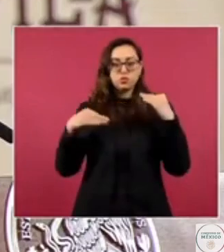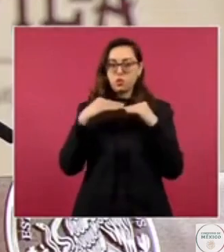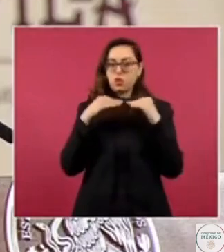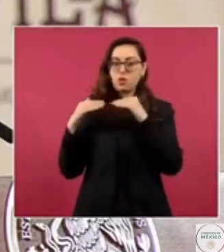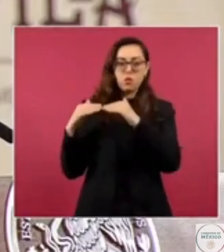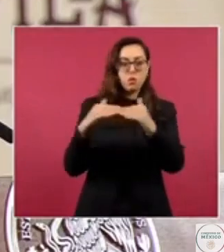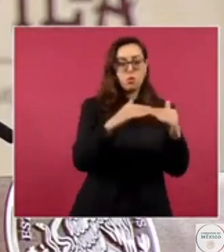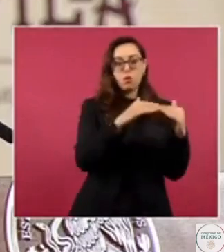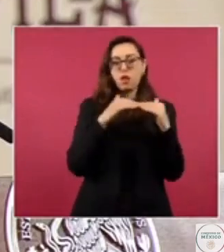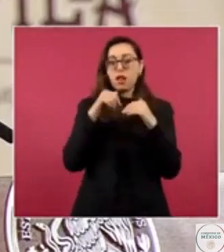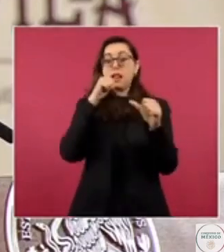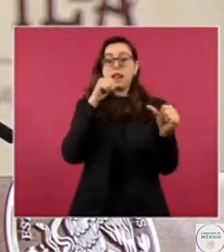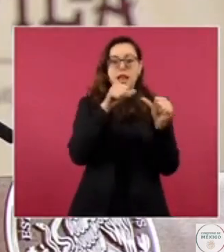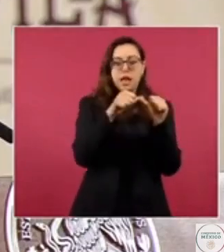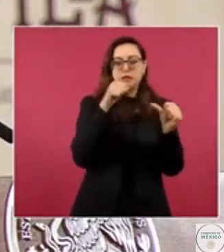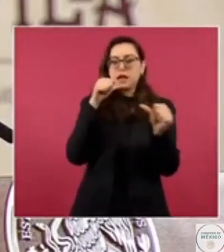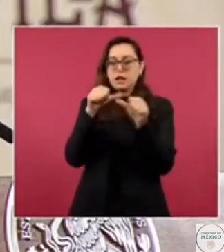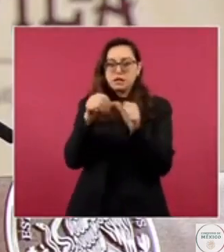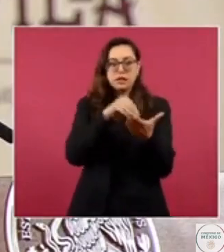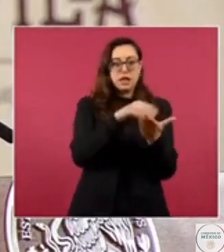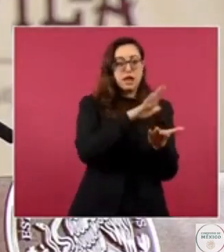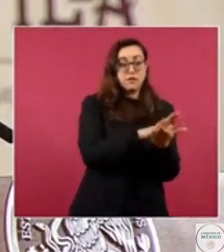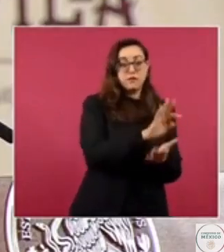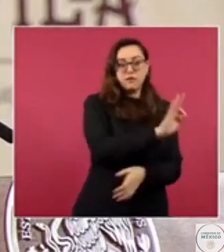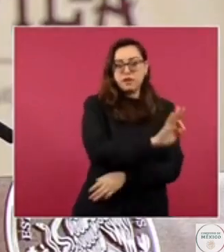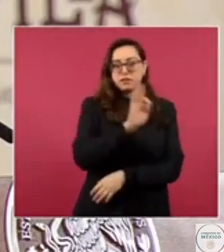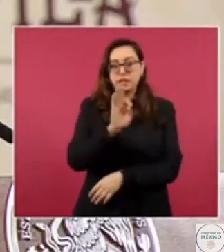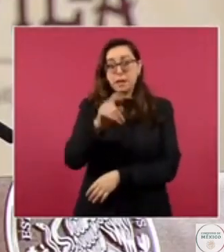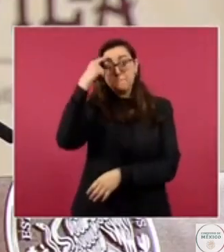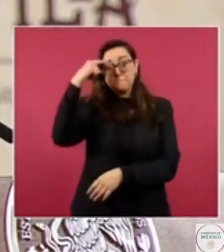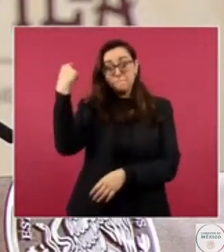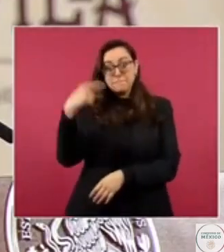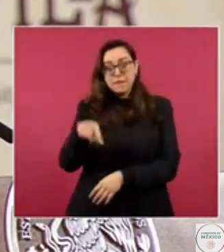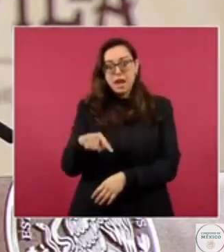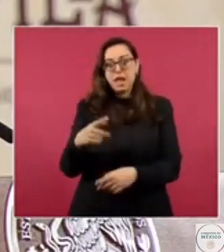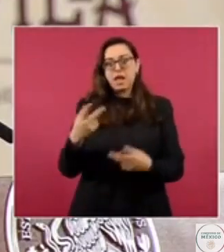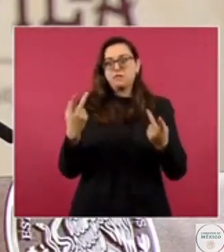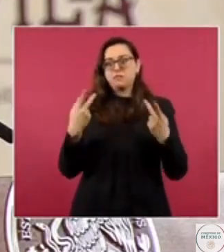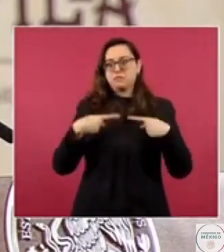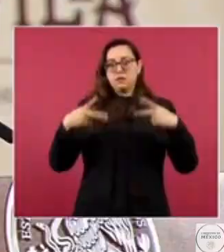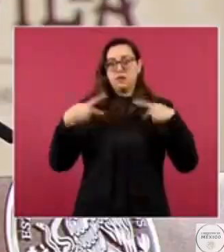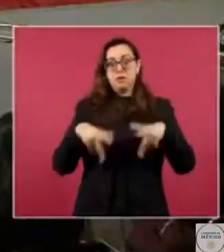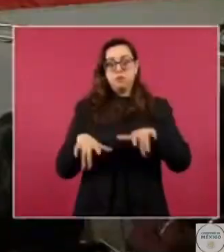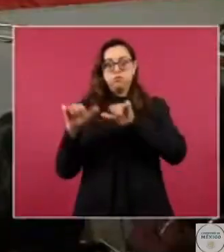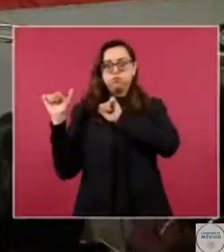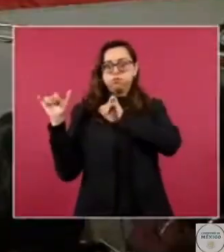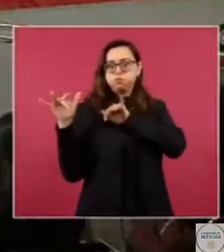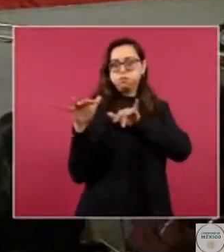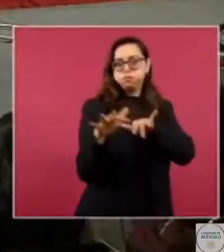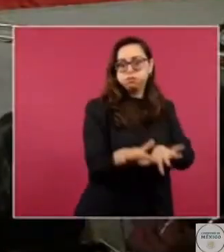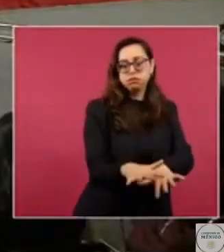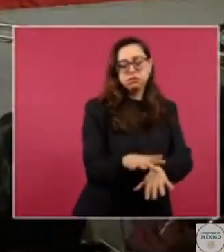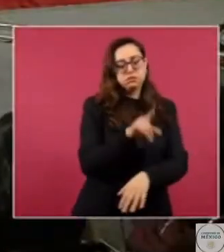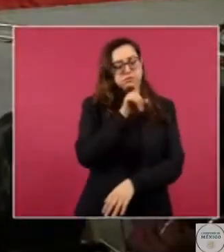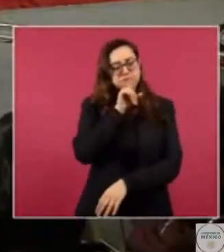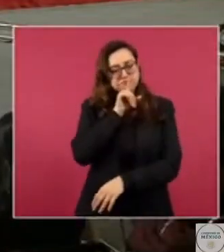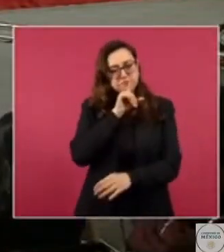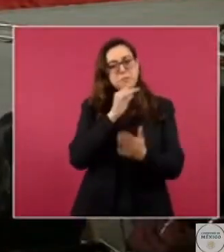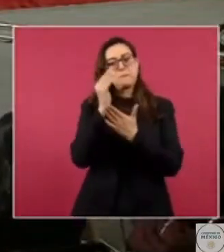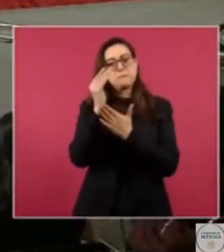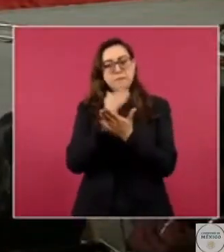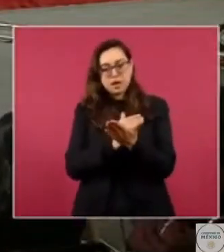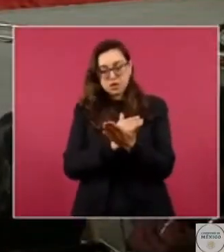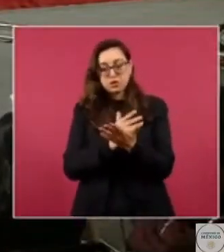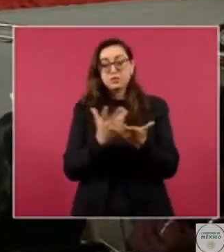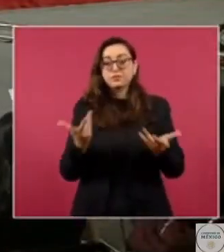prestarles una mejor atención. Hemos tenido saturación en las sucursales en el momento de la dispersión porque